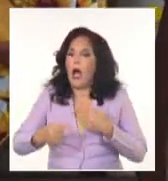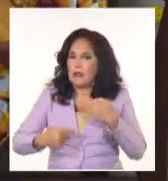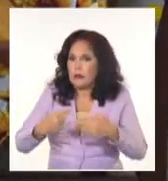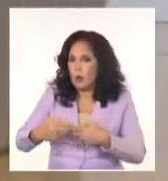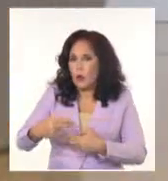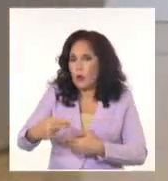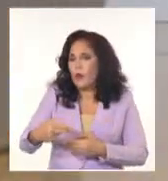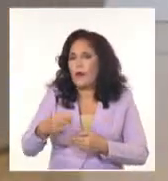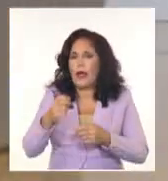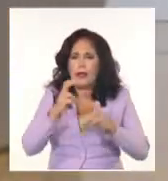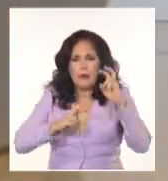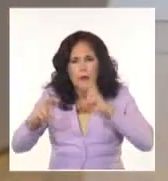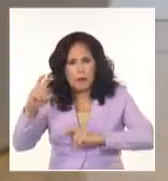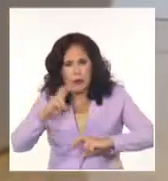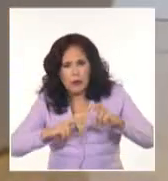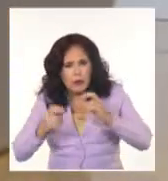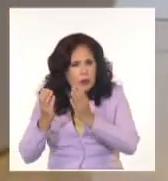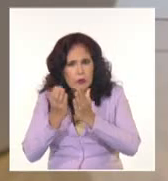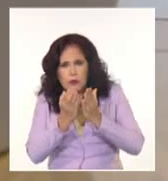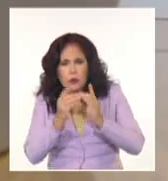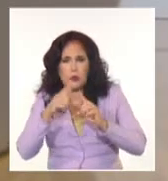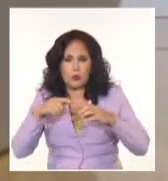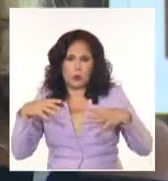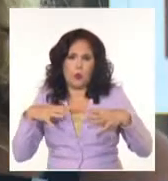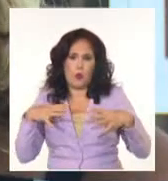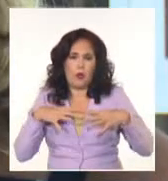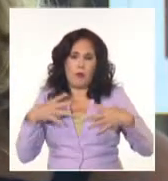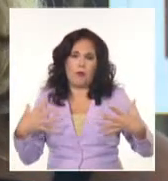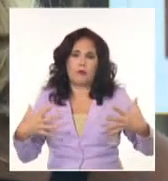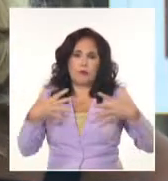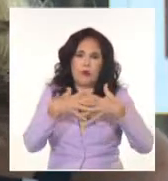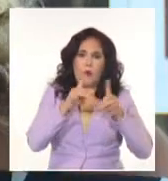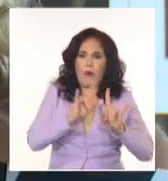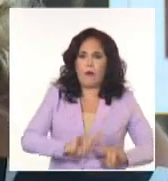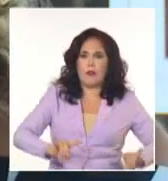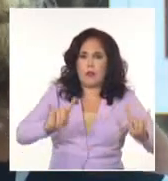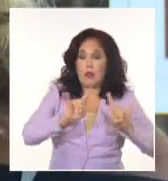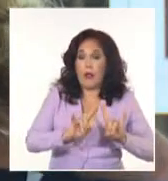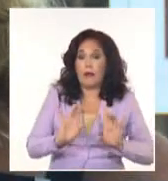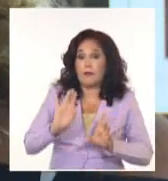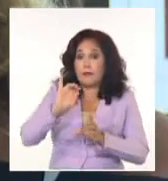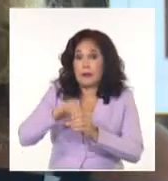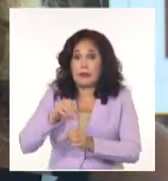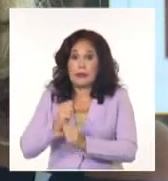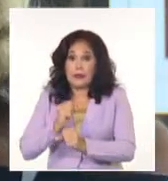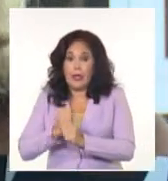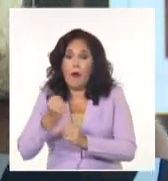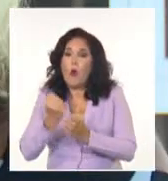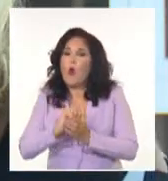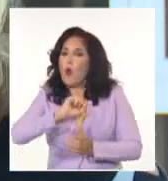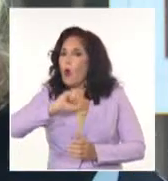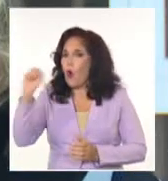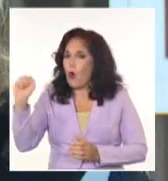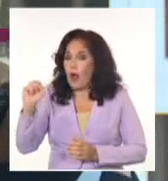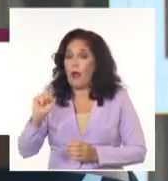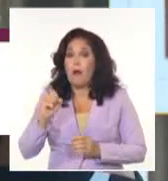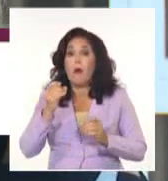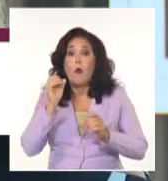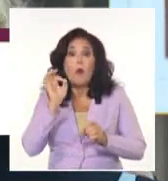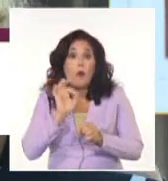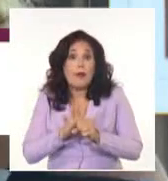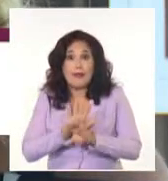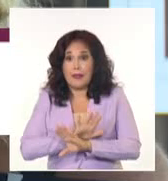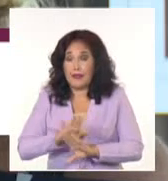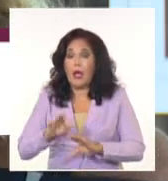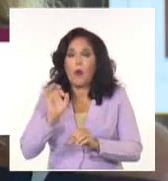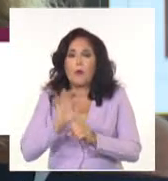de Estudios de este sector. Y eso nos ha permitido integrar el trabajo y lograr que nuestros egresados puedan rápidamente